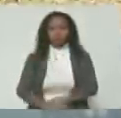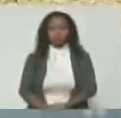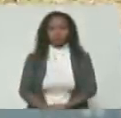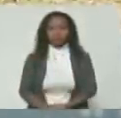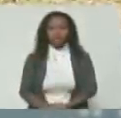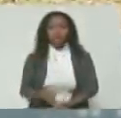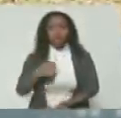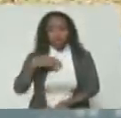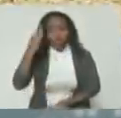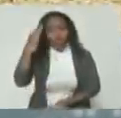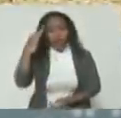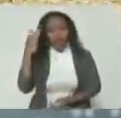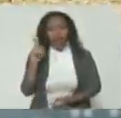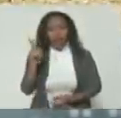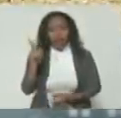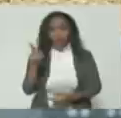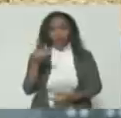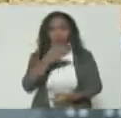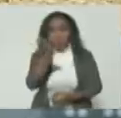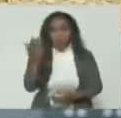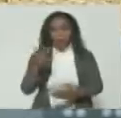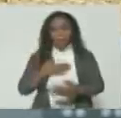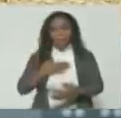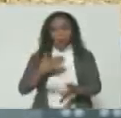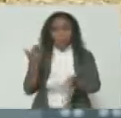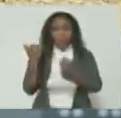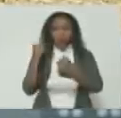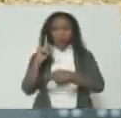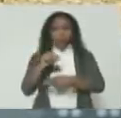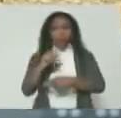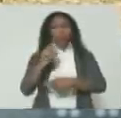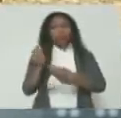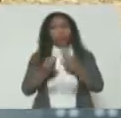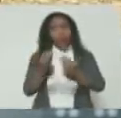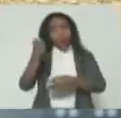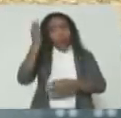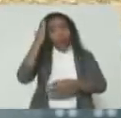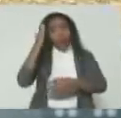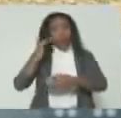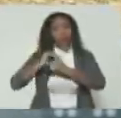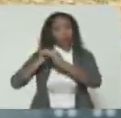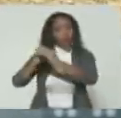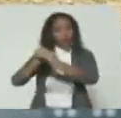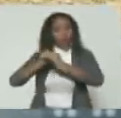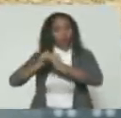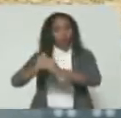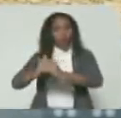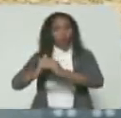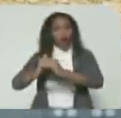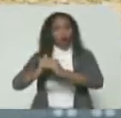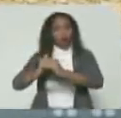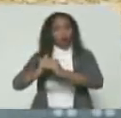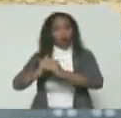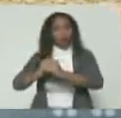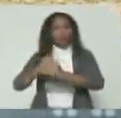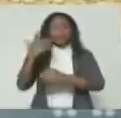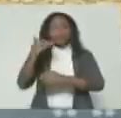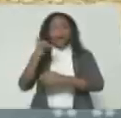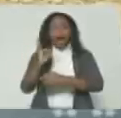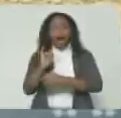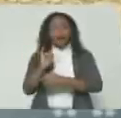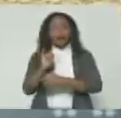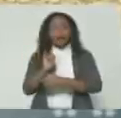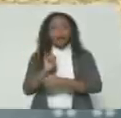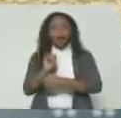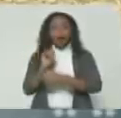Yo sé que cuento con ustedes. Y como sabemos mutuamente que contamos